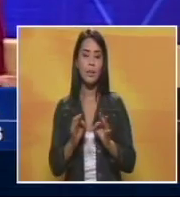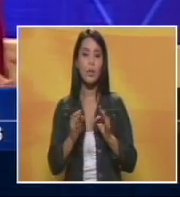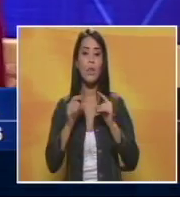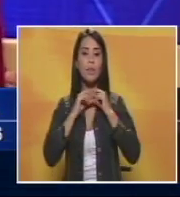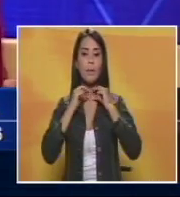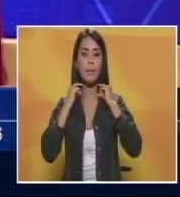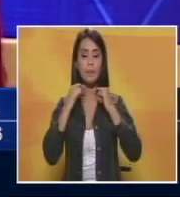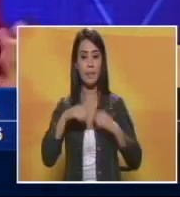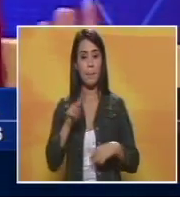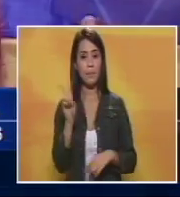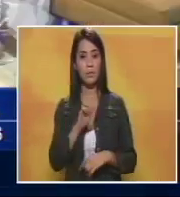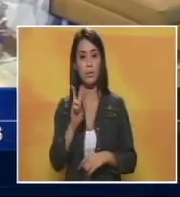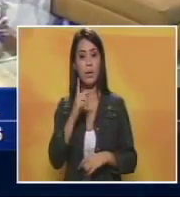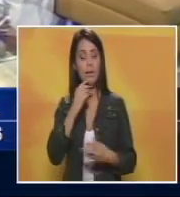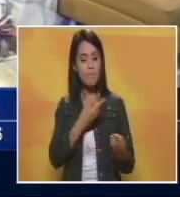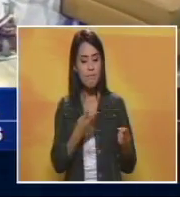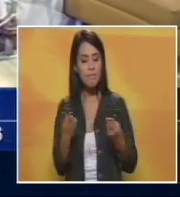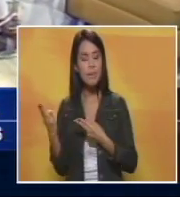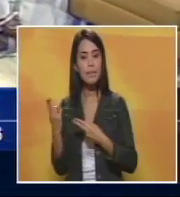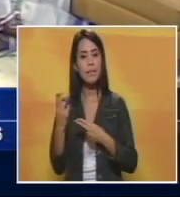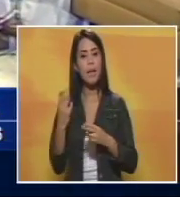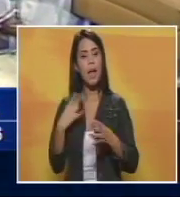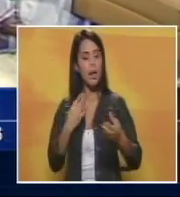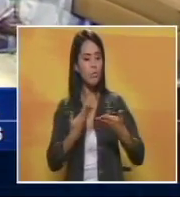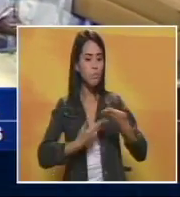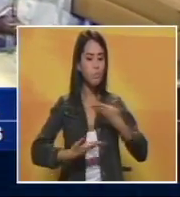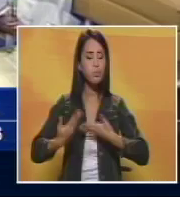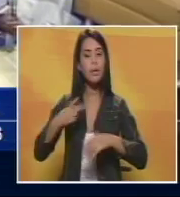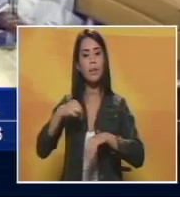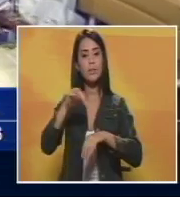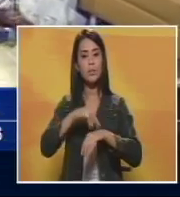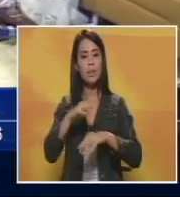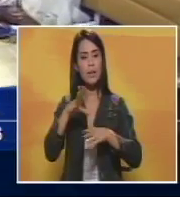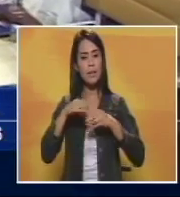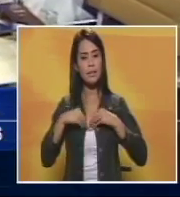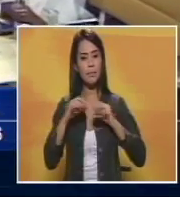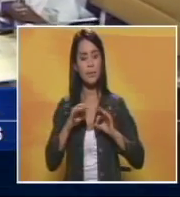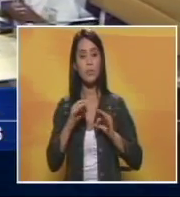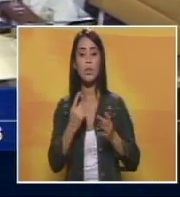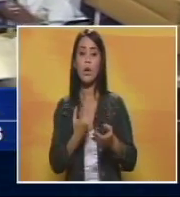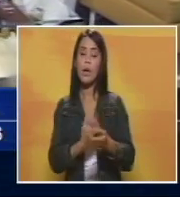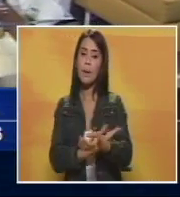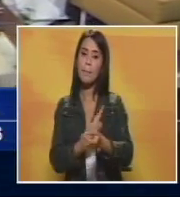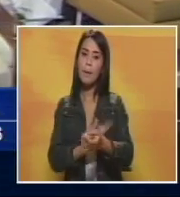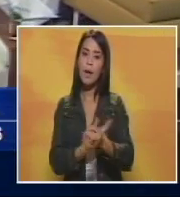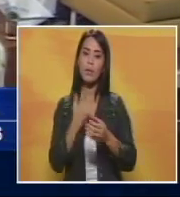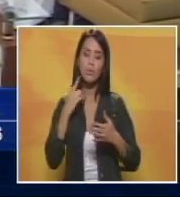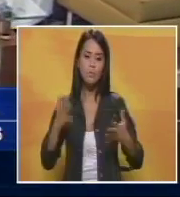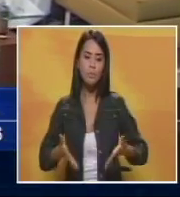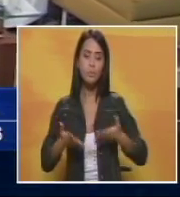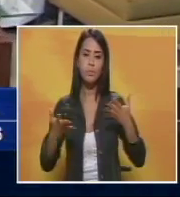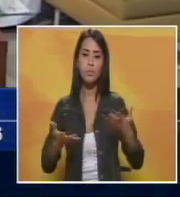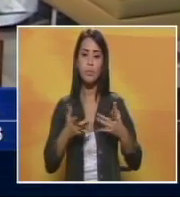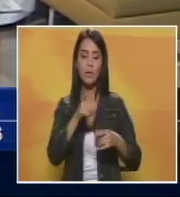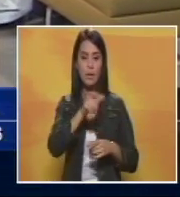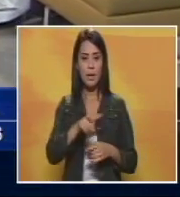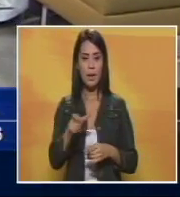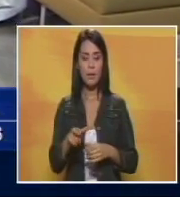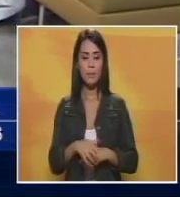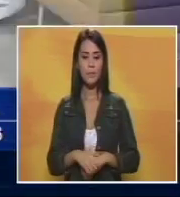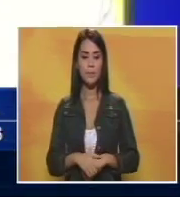a Venezuela y el cual invita a la reconciliación nacional y el reconocimiento entre hermanos que tanto impulsó la Madre Carmen en vida.